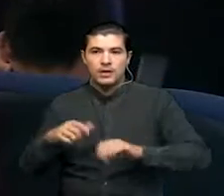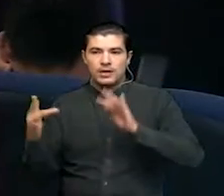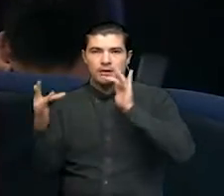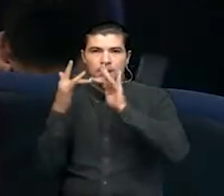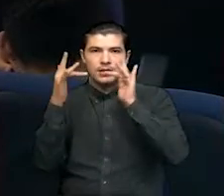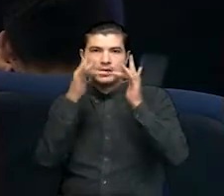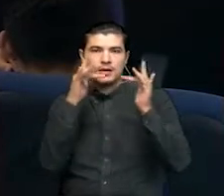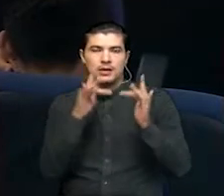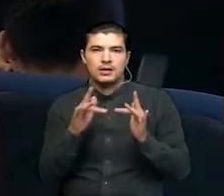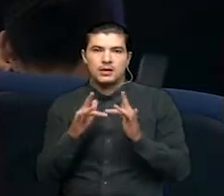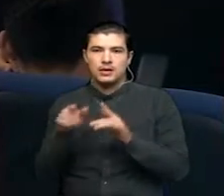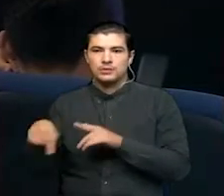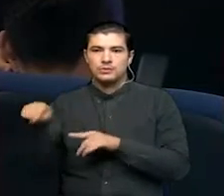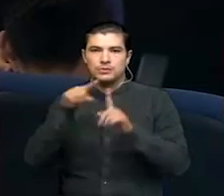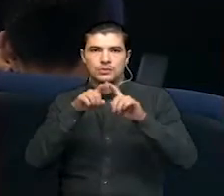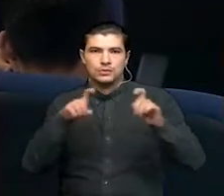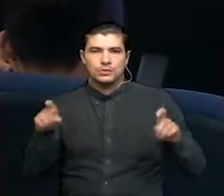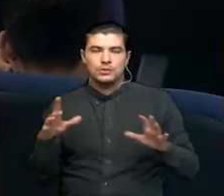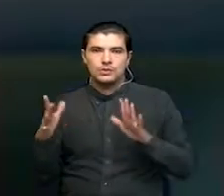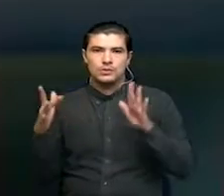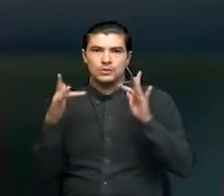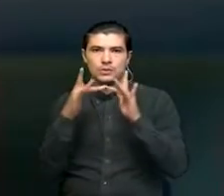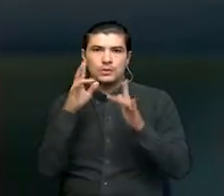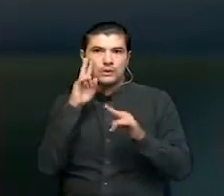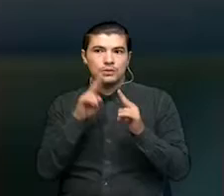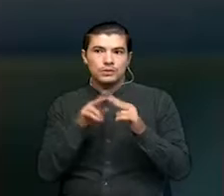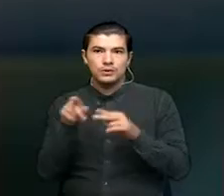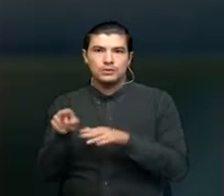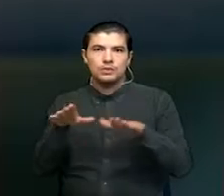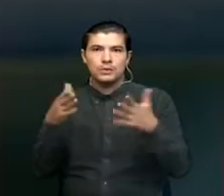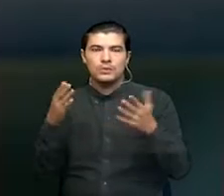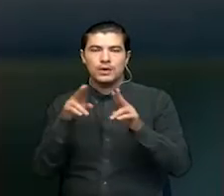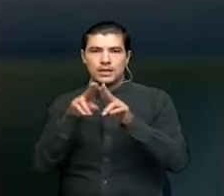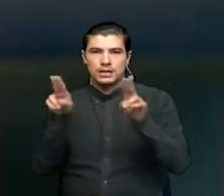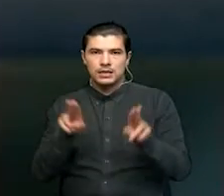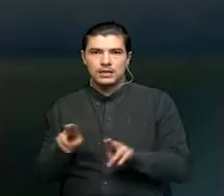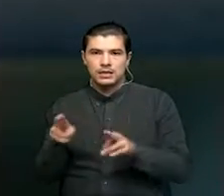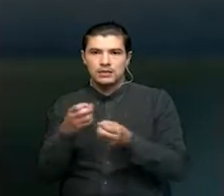interconexión digital de los objetos cotidianos, conocida como Internet de las Cosas.